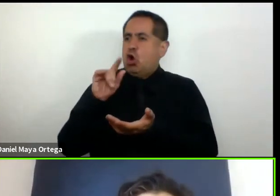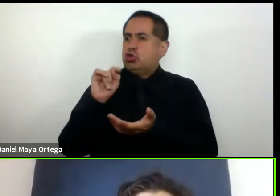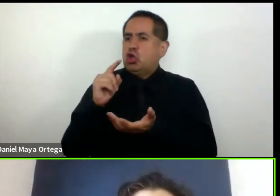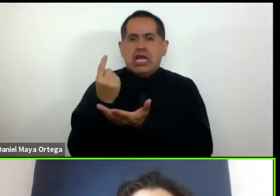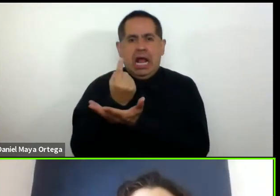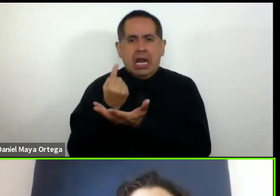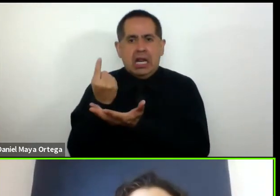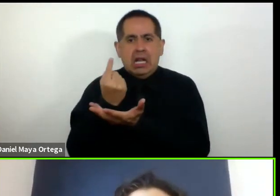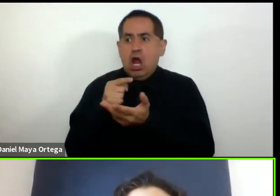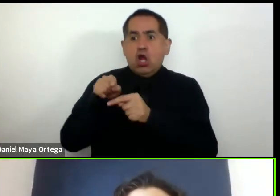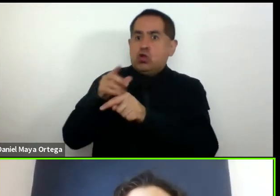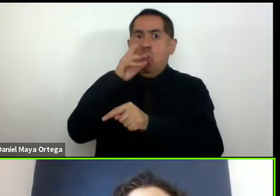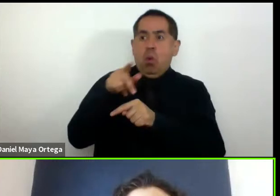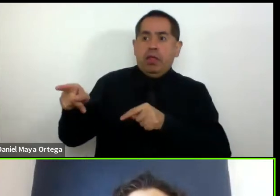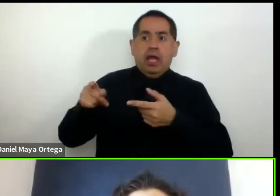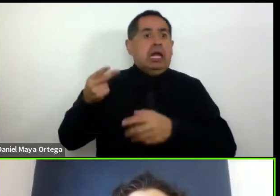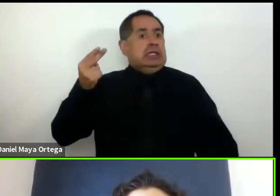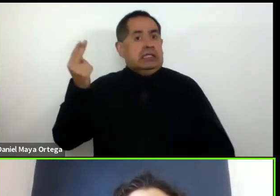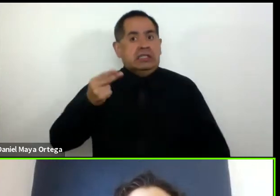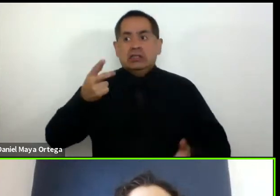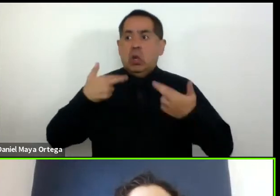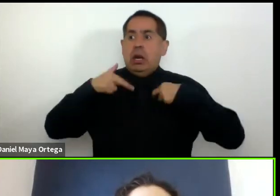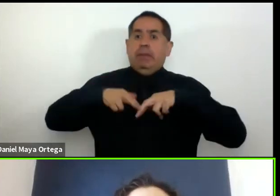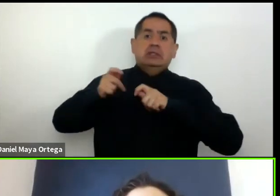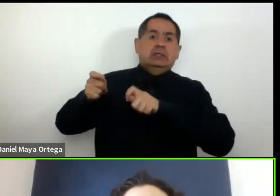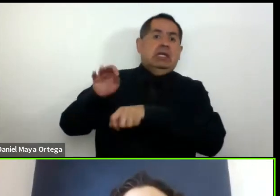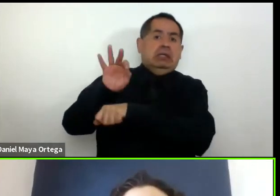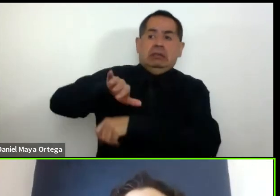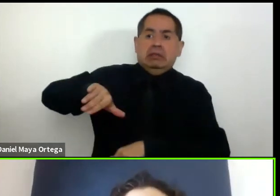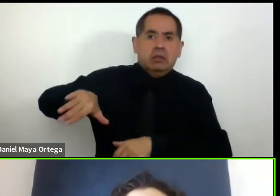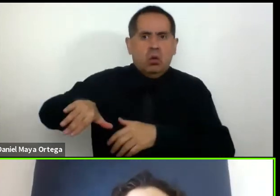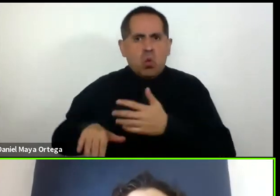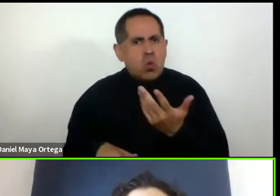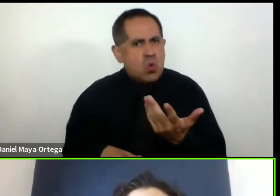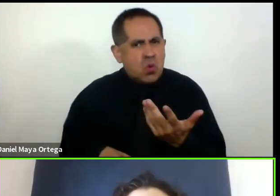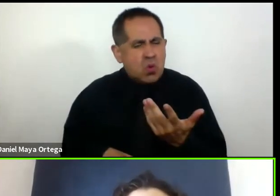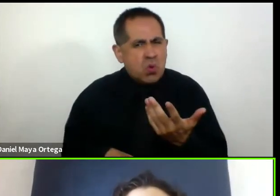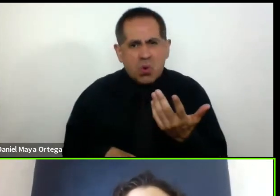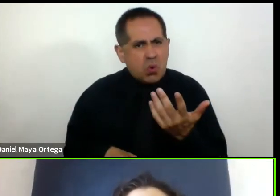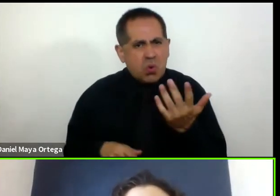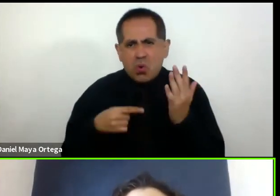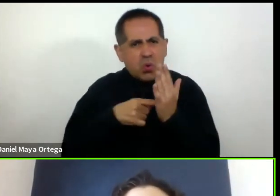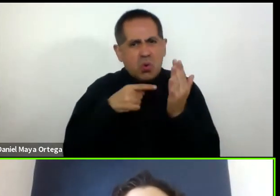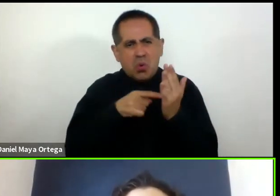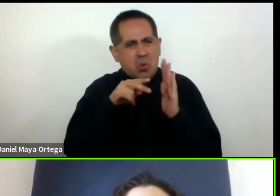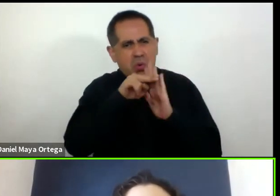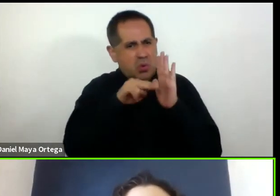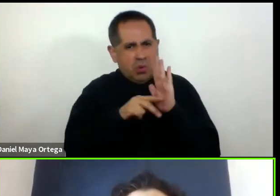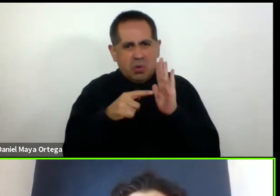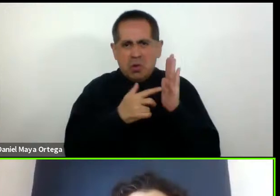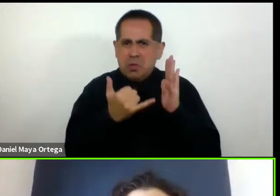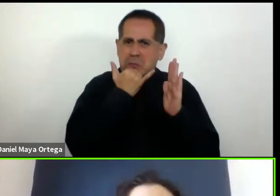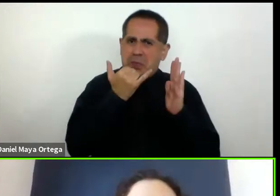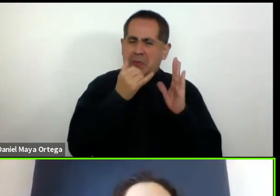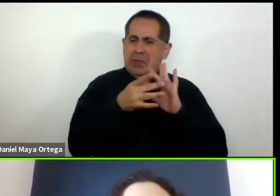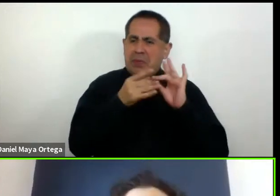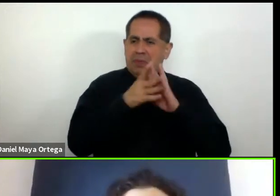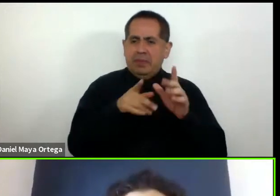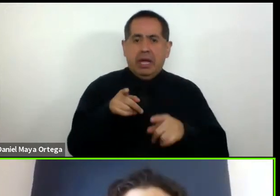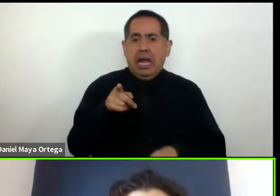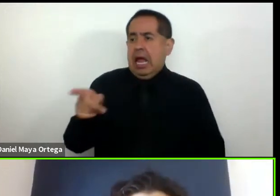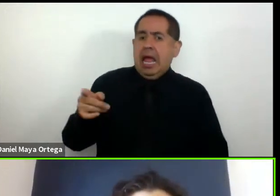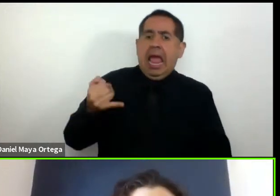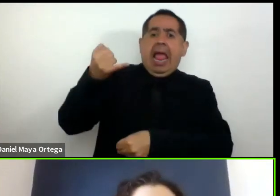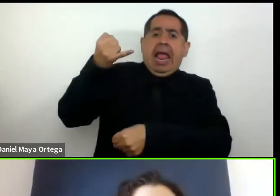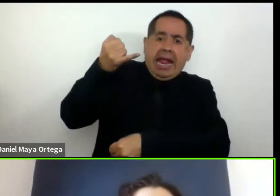su capacidad jurídica y necesitan de algún representante. Entonces, ese marco normativo que está basada en un enfoque de